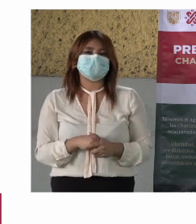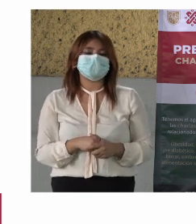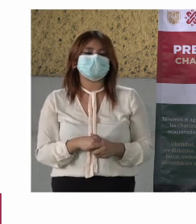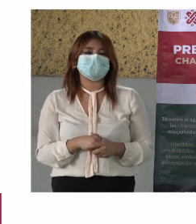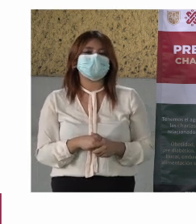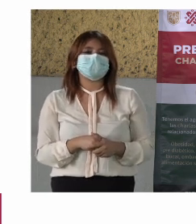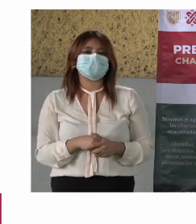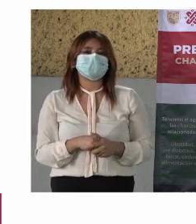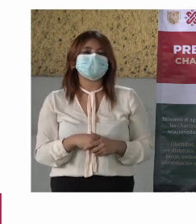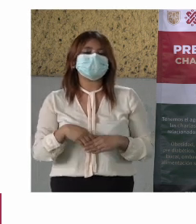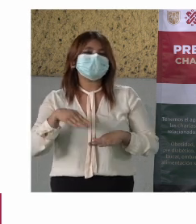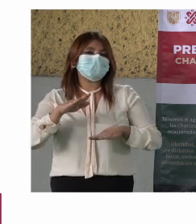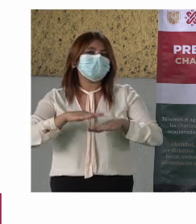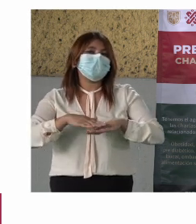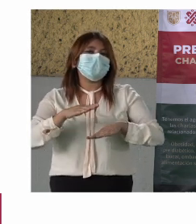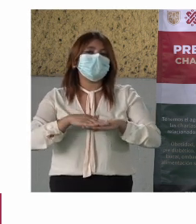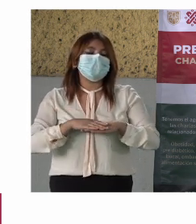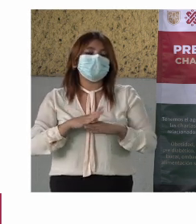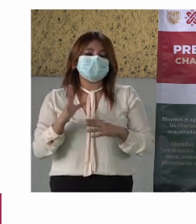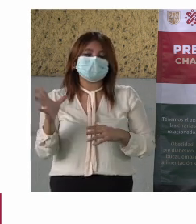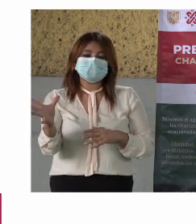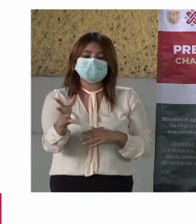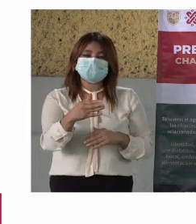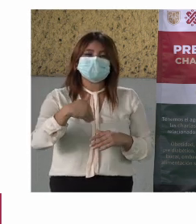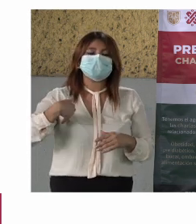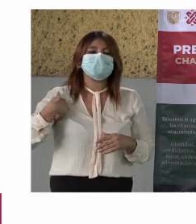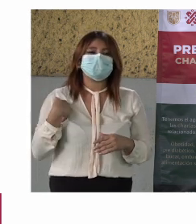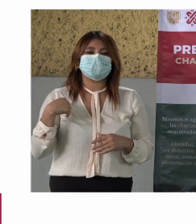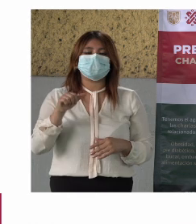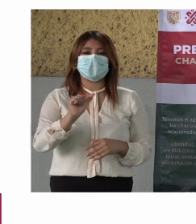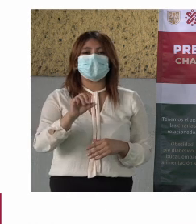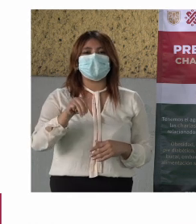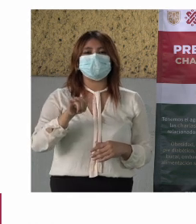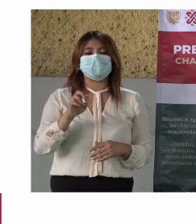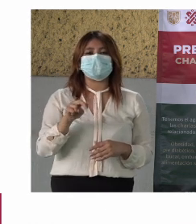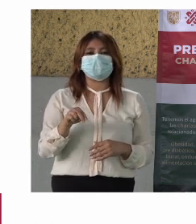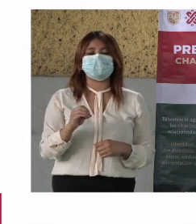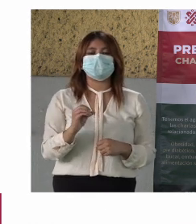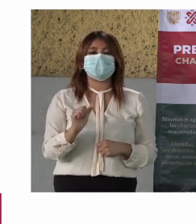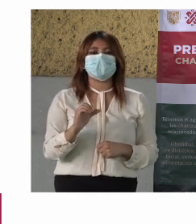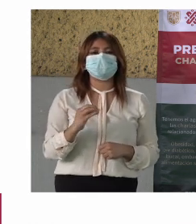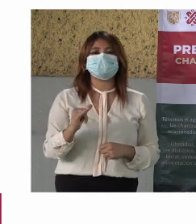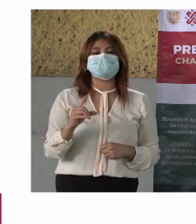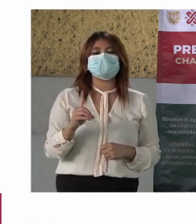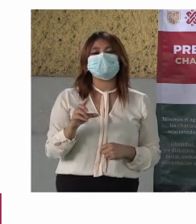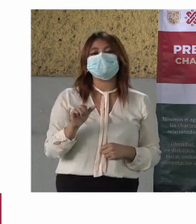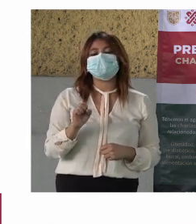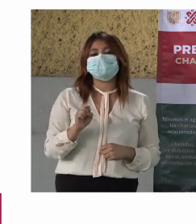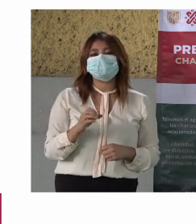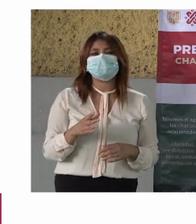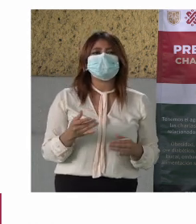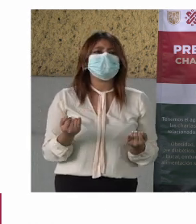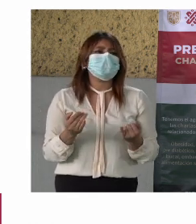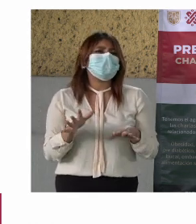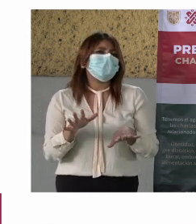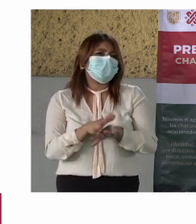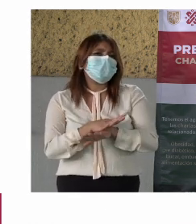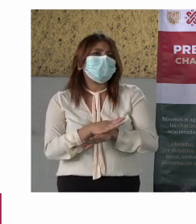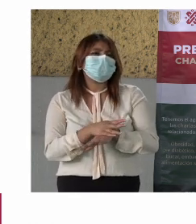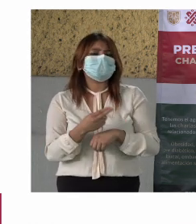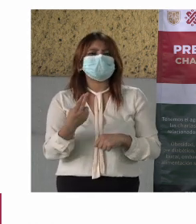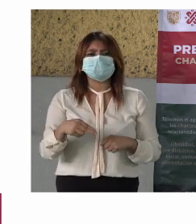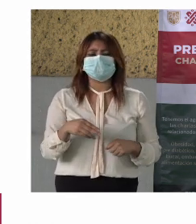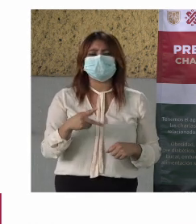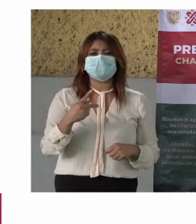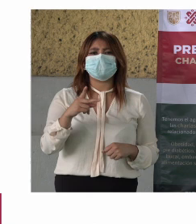y promueve la captación de aminoácidos e inhibe la degradación de proteínas. Entonces, para entender un poquito mejor este concepto,